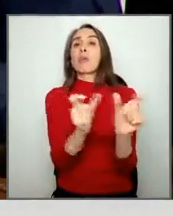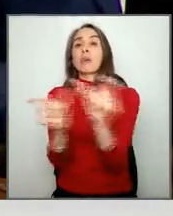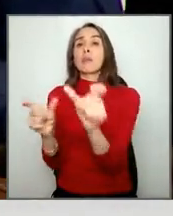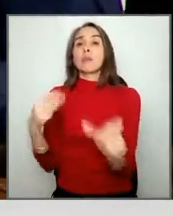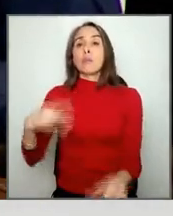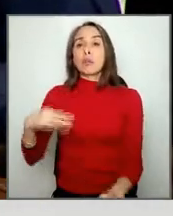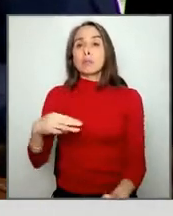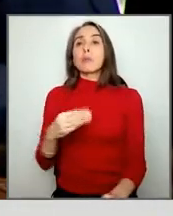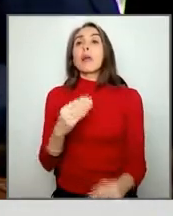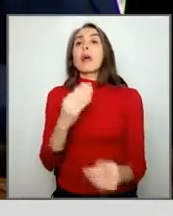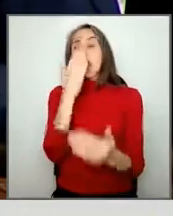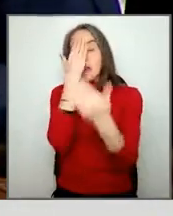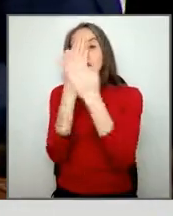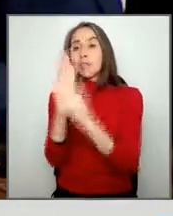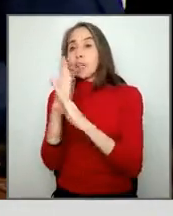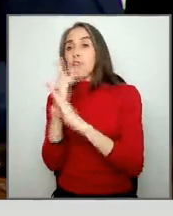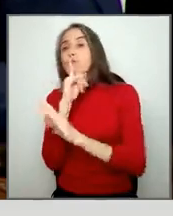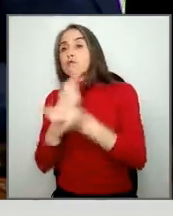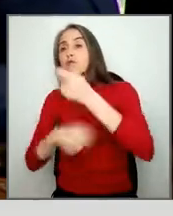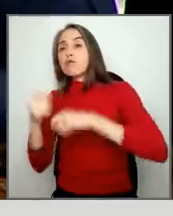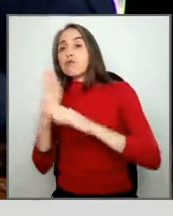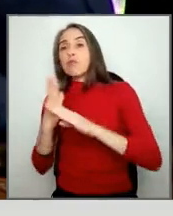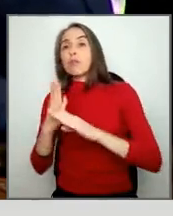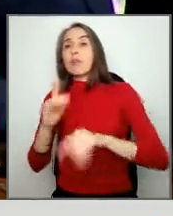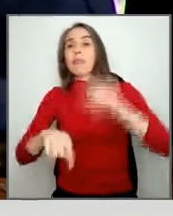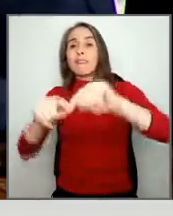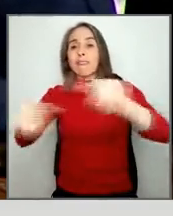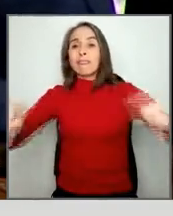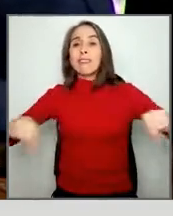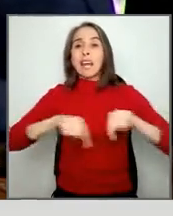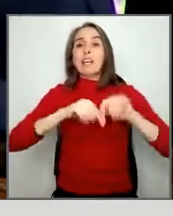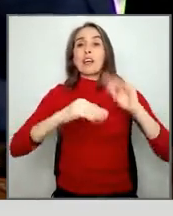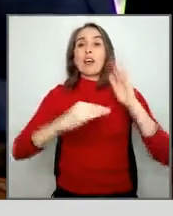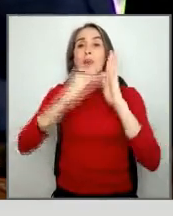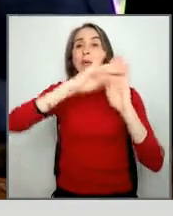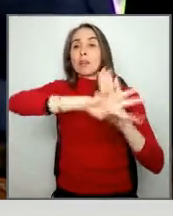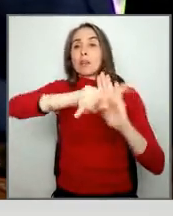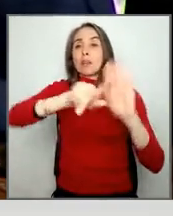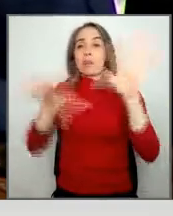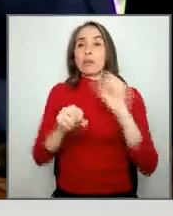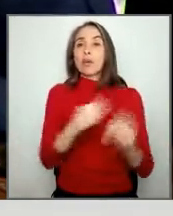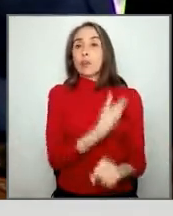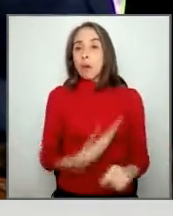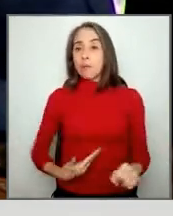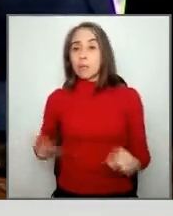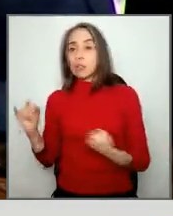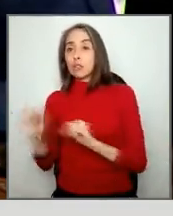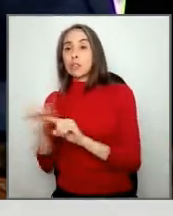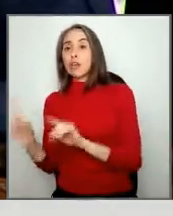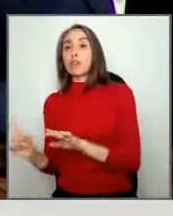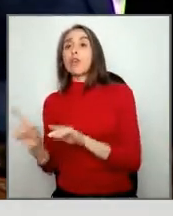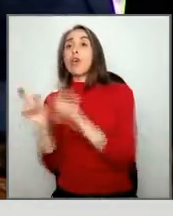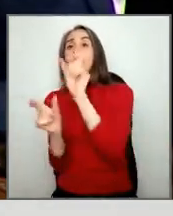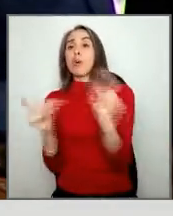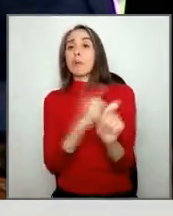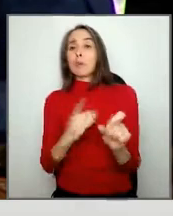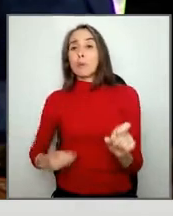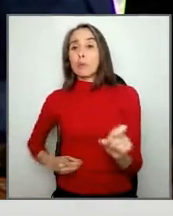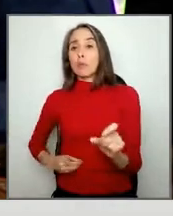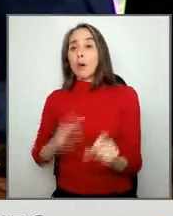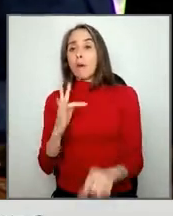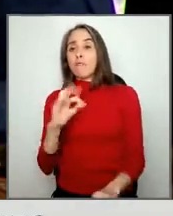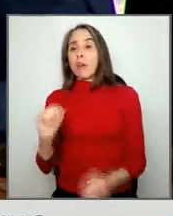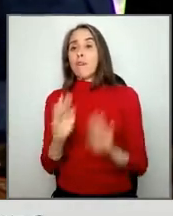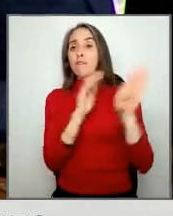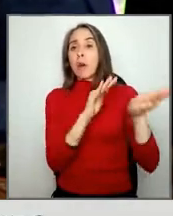de contrabando la delitos de usurpación de usurpación que está discutiendo ahora van a estar también alineados con el Gobierno no mire yo creo que en tiempo de